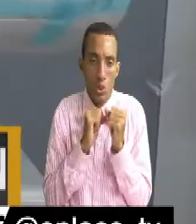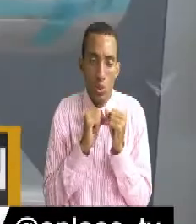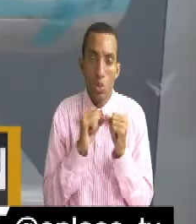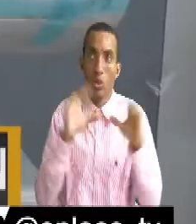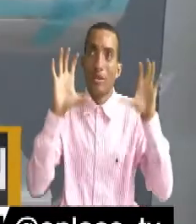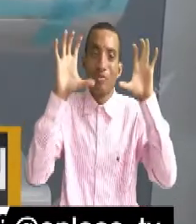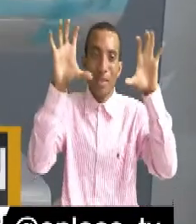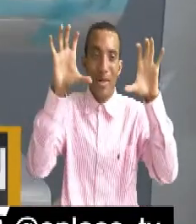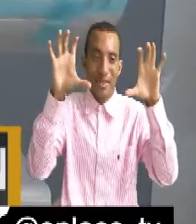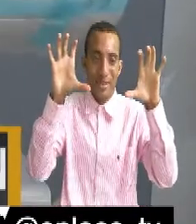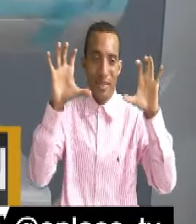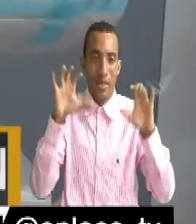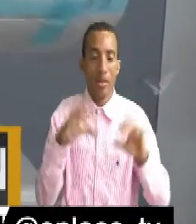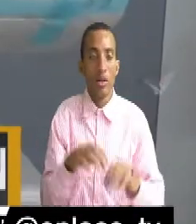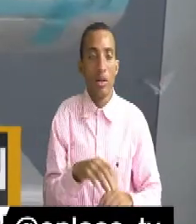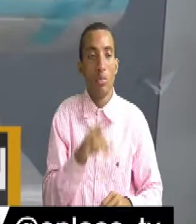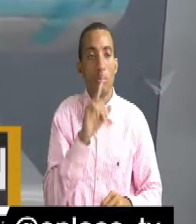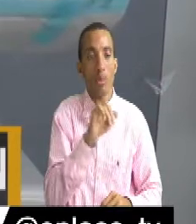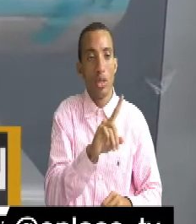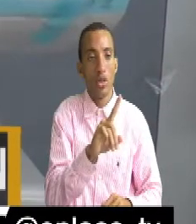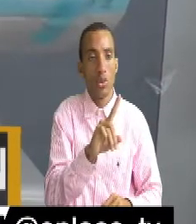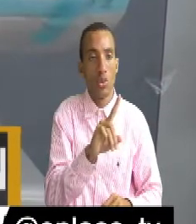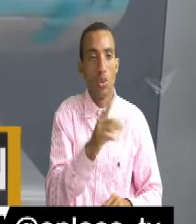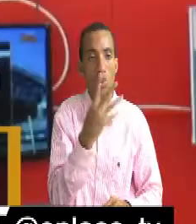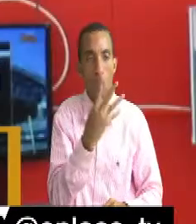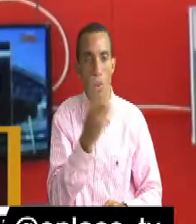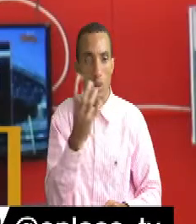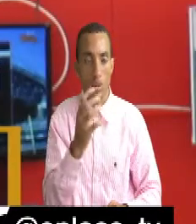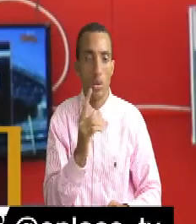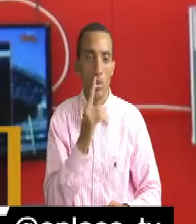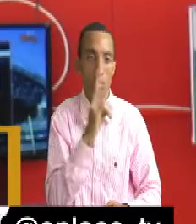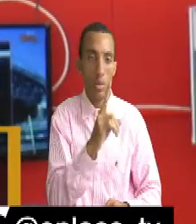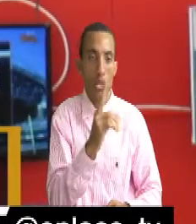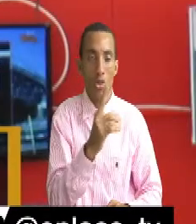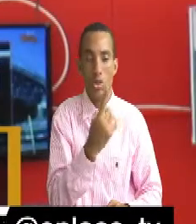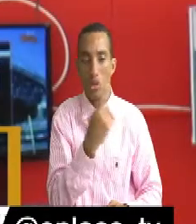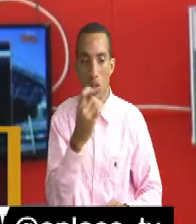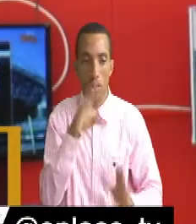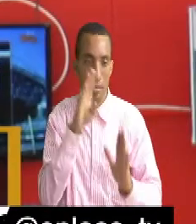con la promoción queda en 1.100.000. Una lavadora que